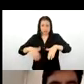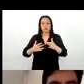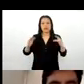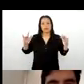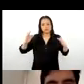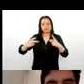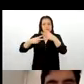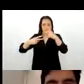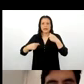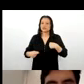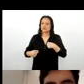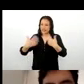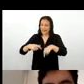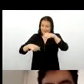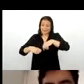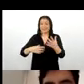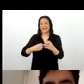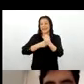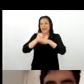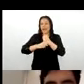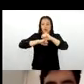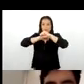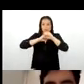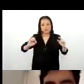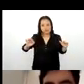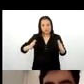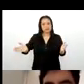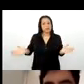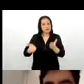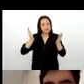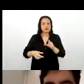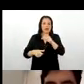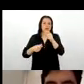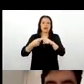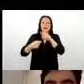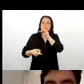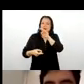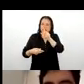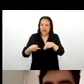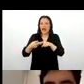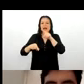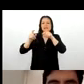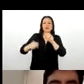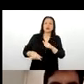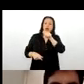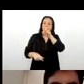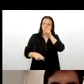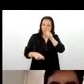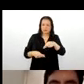hemos promocionado en este año, ahí tenemos al Santuario Histórico Bosque de Pomac, Manglares, Lagunas de Mejía, Purímac,